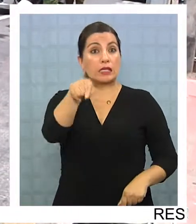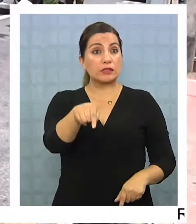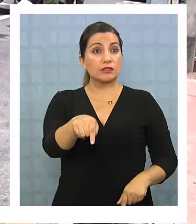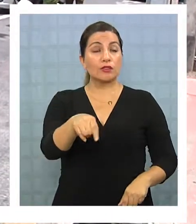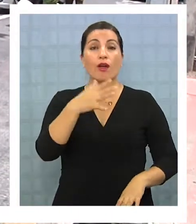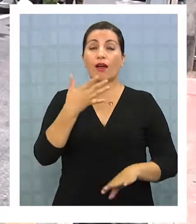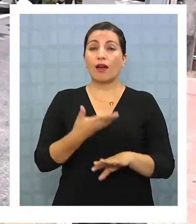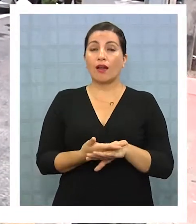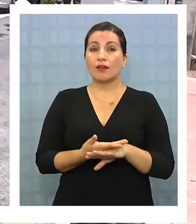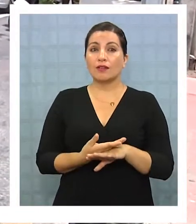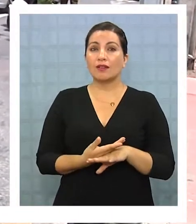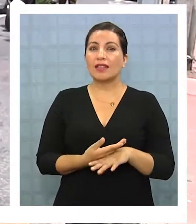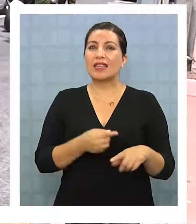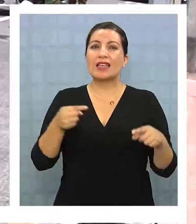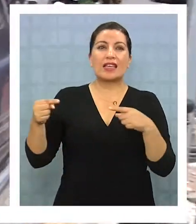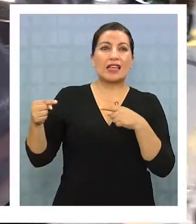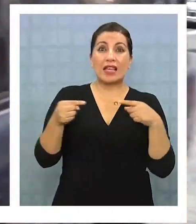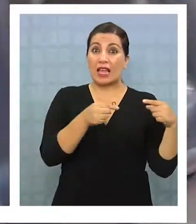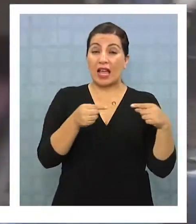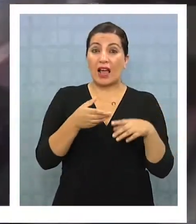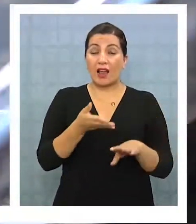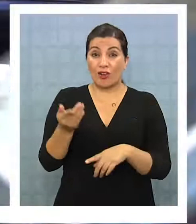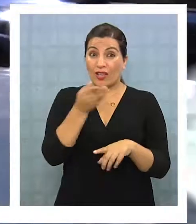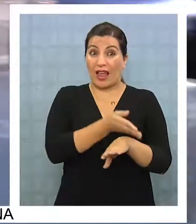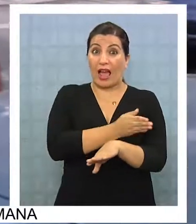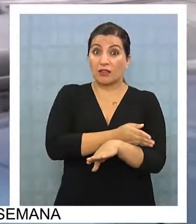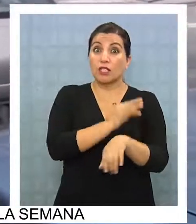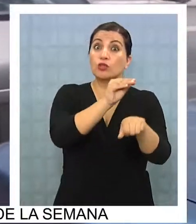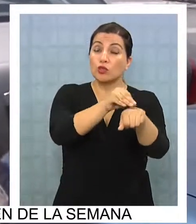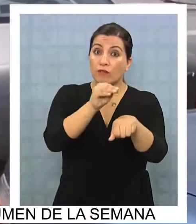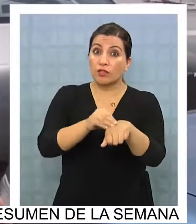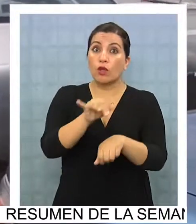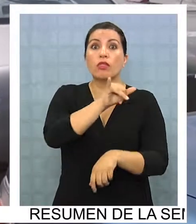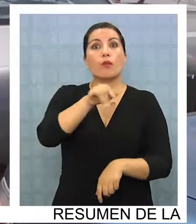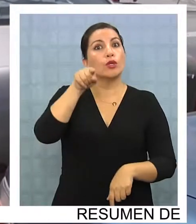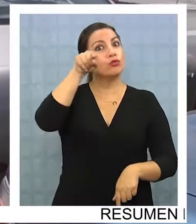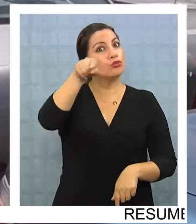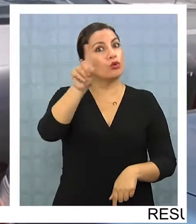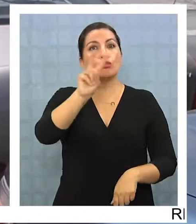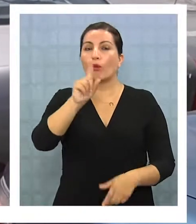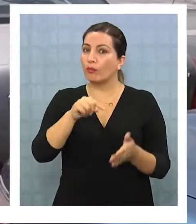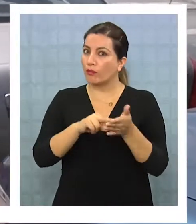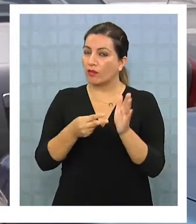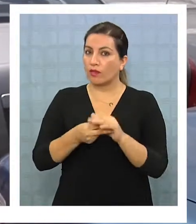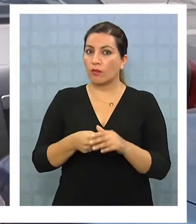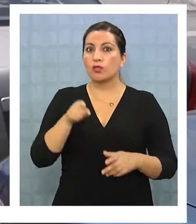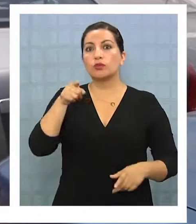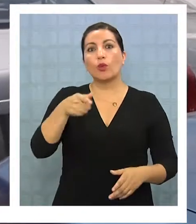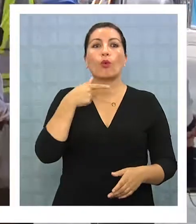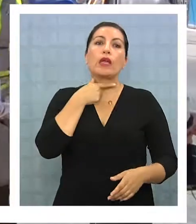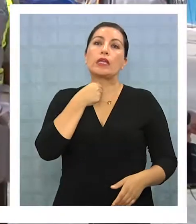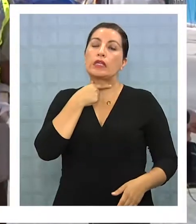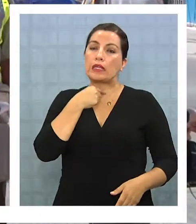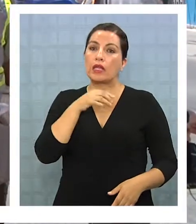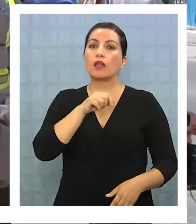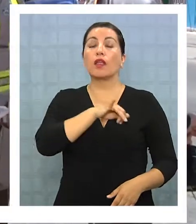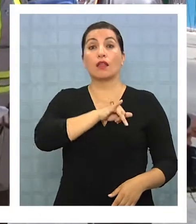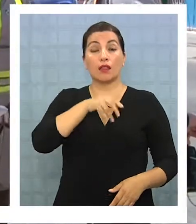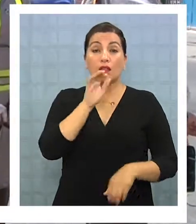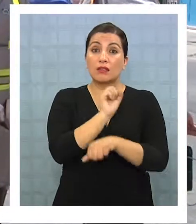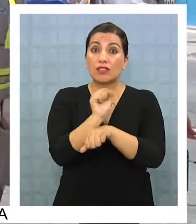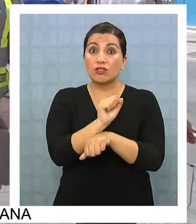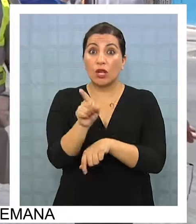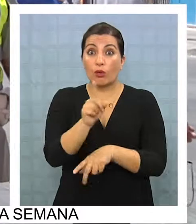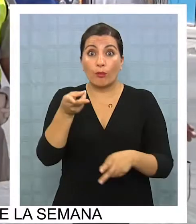aplica el dicho, guerra advertida no deja muertos, pero si usted insiste en estacionarse donde no debe, será parteado.